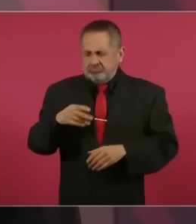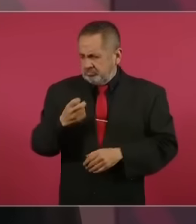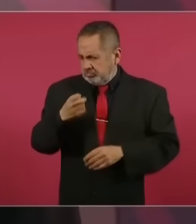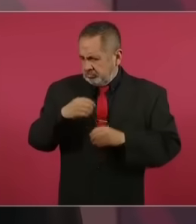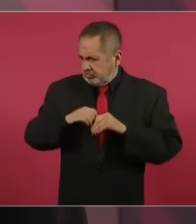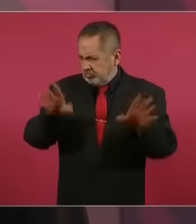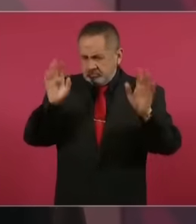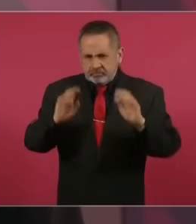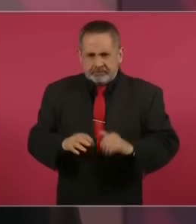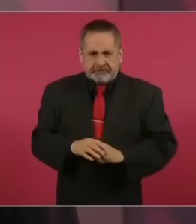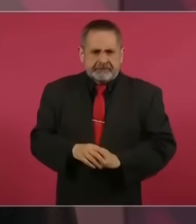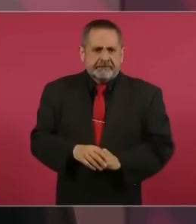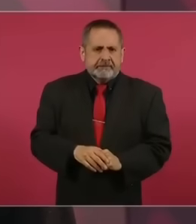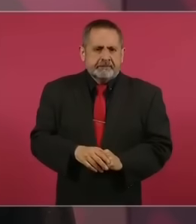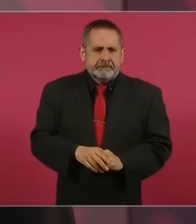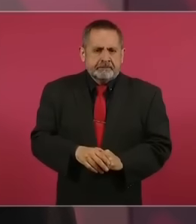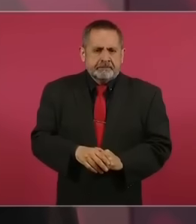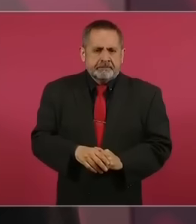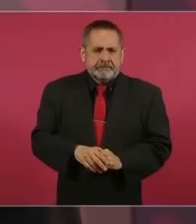Y